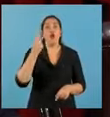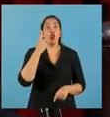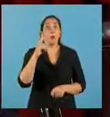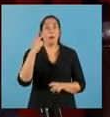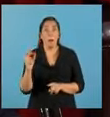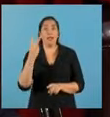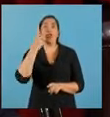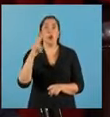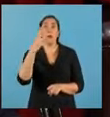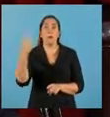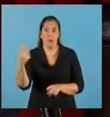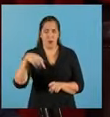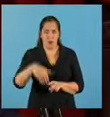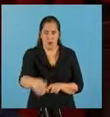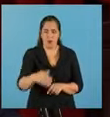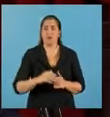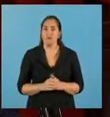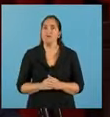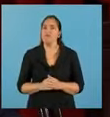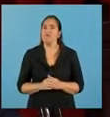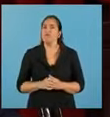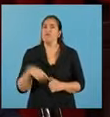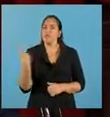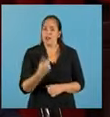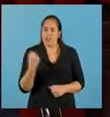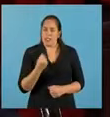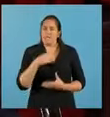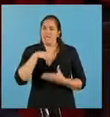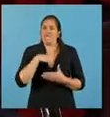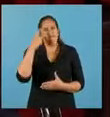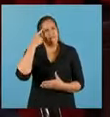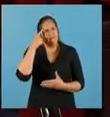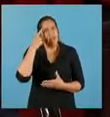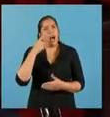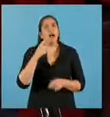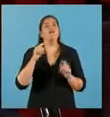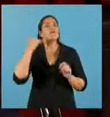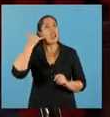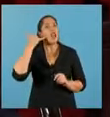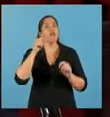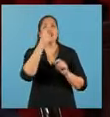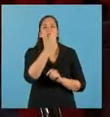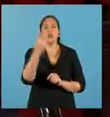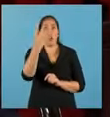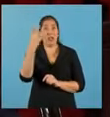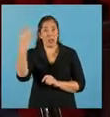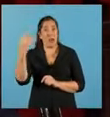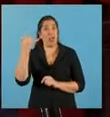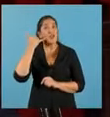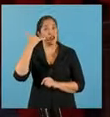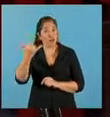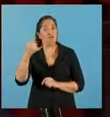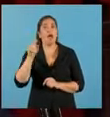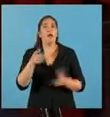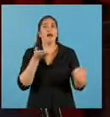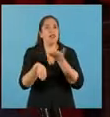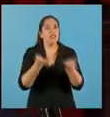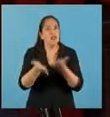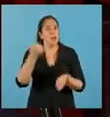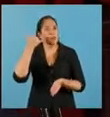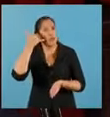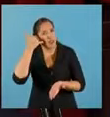2021. Con ese espíritu, relanzaremos la Línea Nacional 144 para la atención, contención y asesoramiento